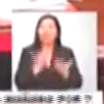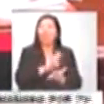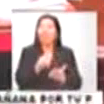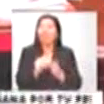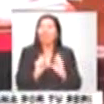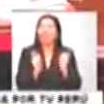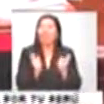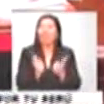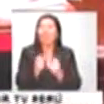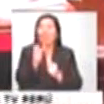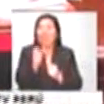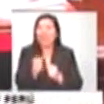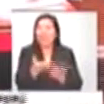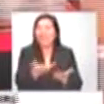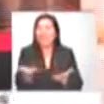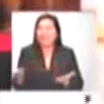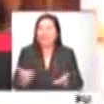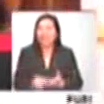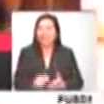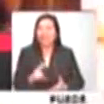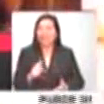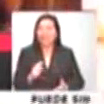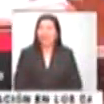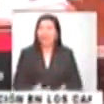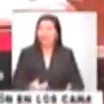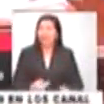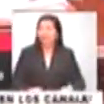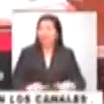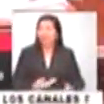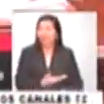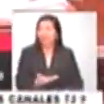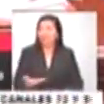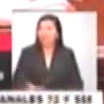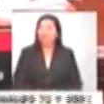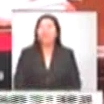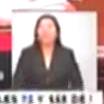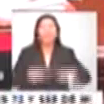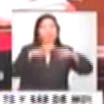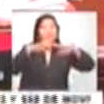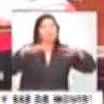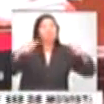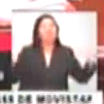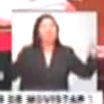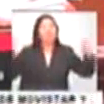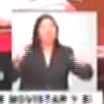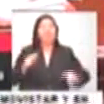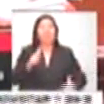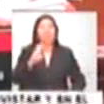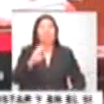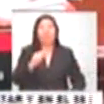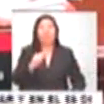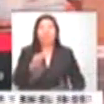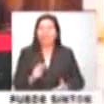la representación nacional al señor Víctor Hugo Rivas III. De esta manera, la vicepresidenta del Congreso de la República,